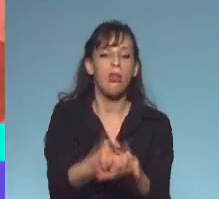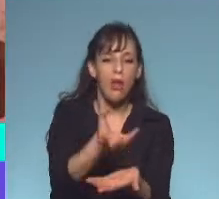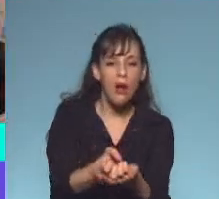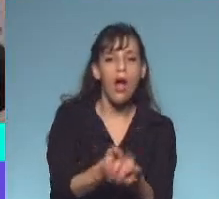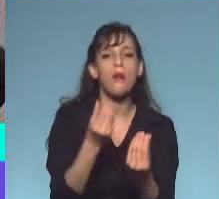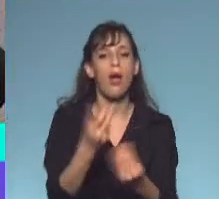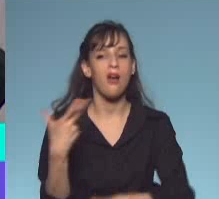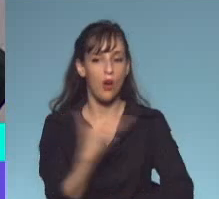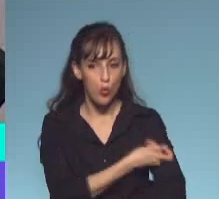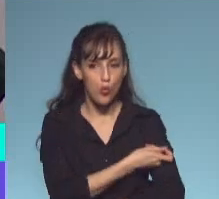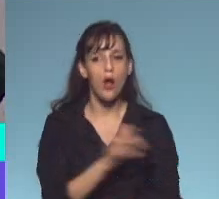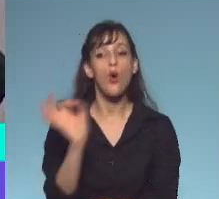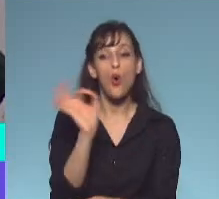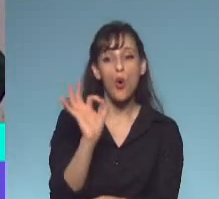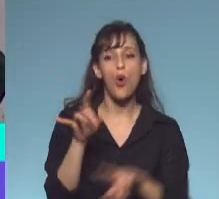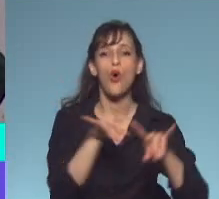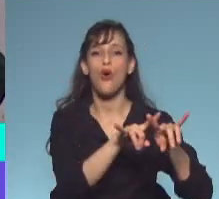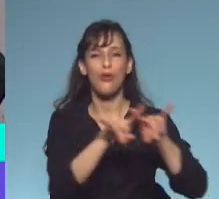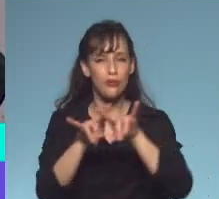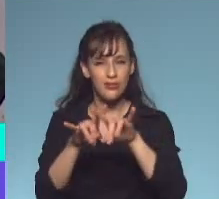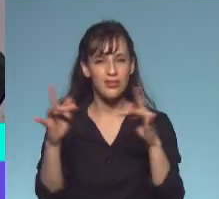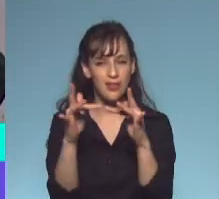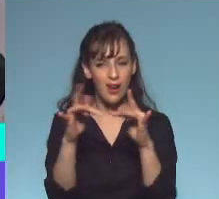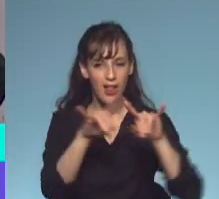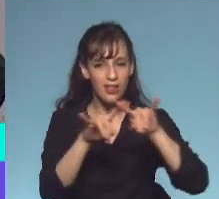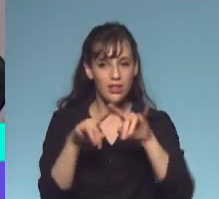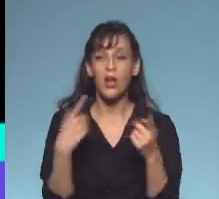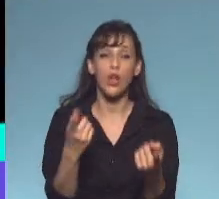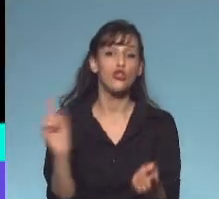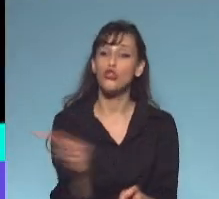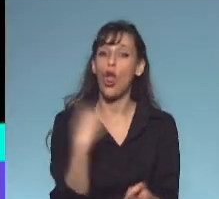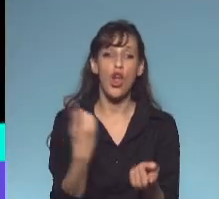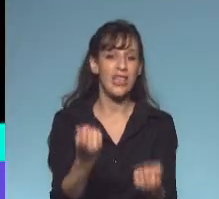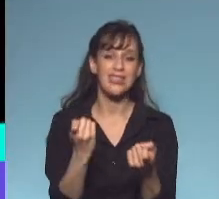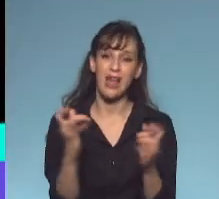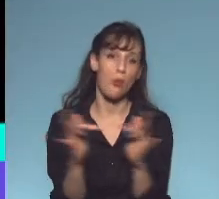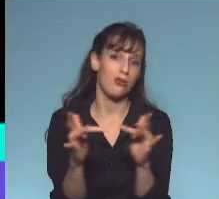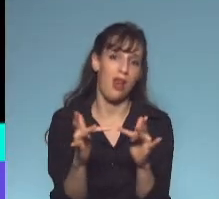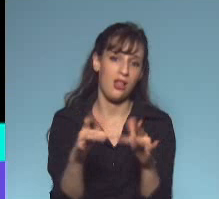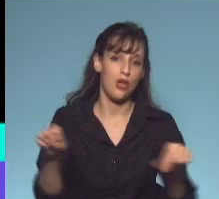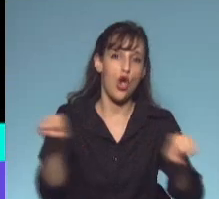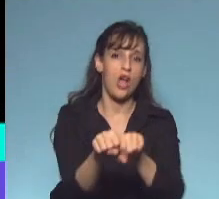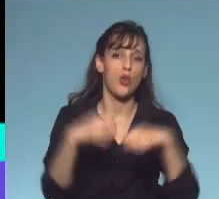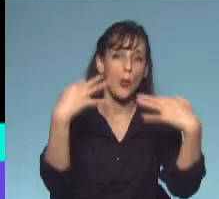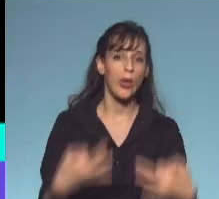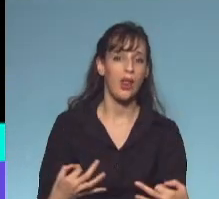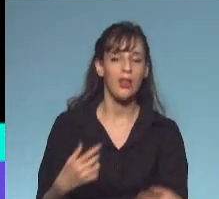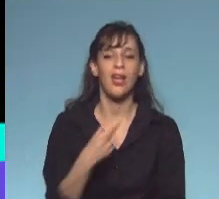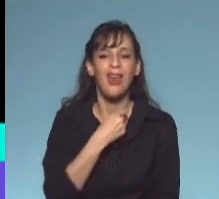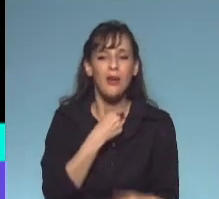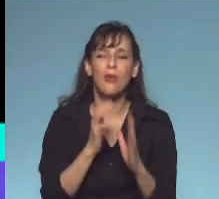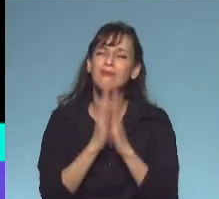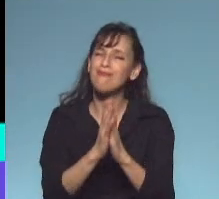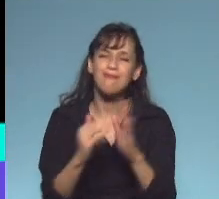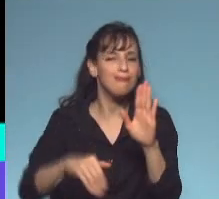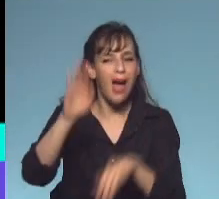en algunas provincias a través de una página de internet necesitamos conectividad es que nosotros queremos garantizar el acceso sobre